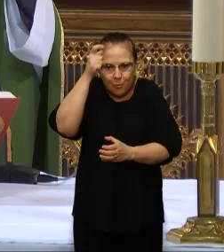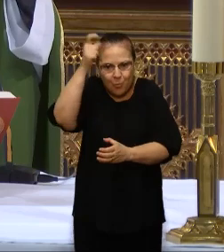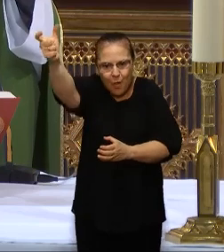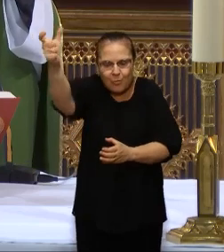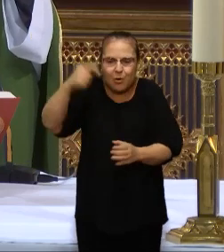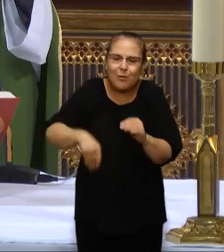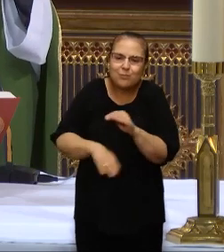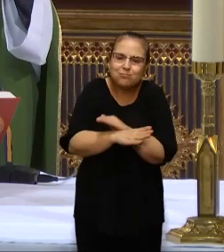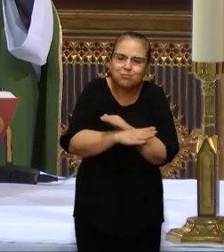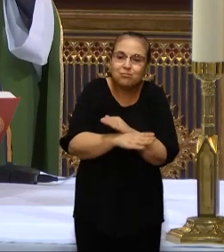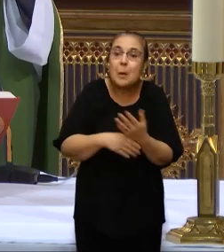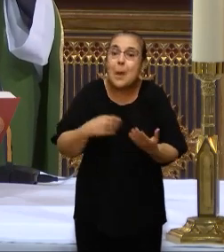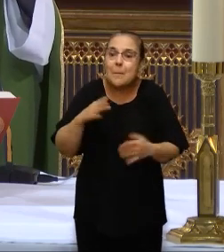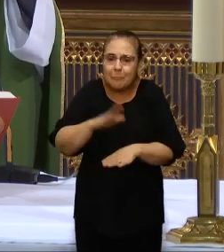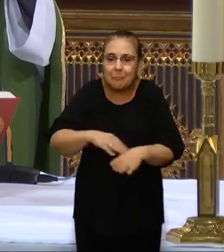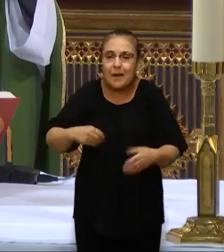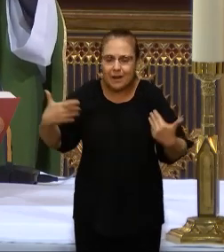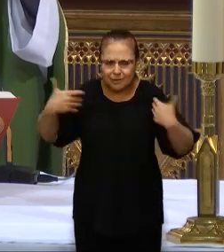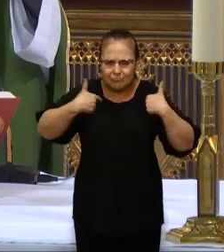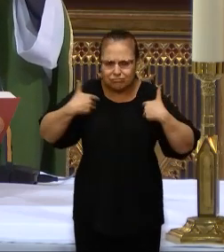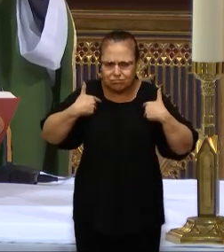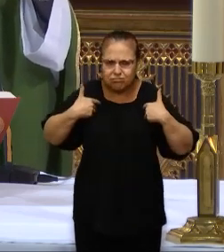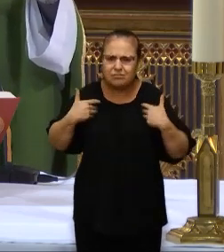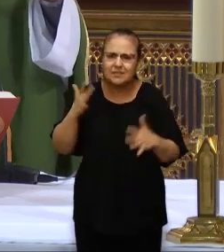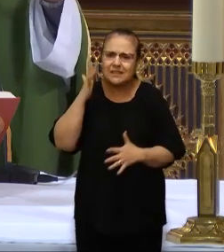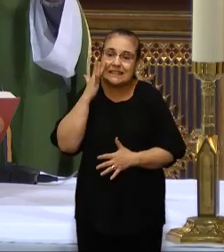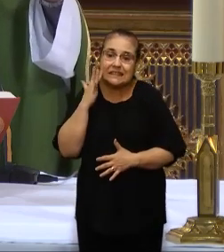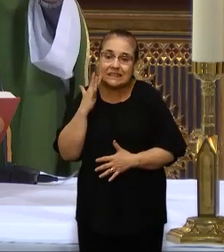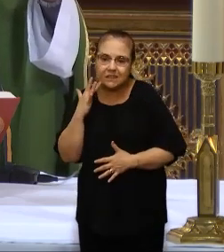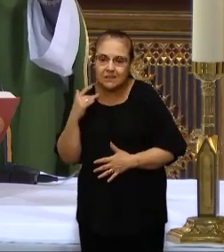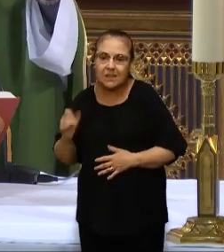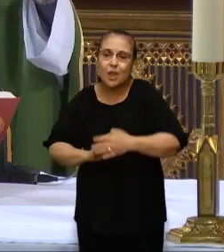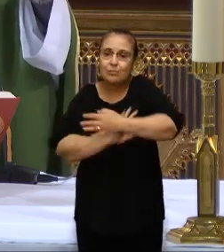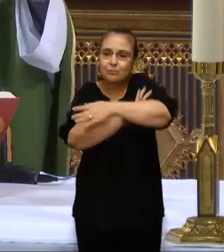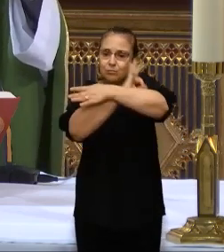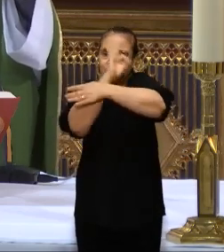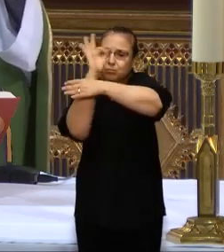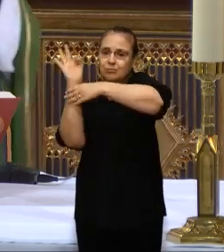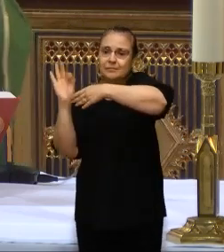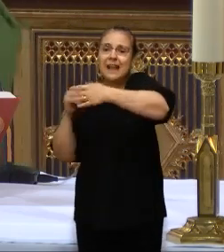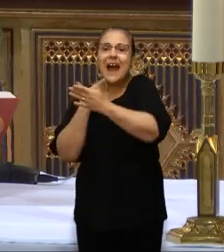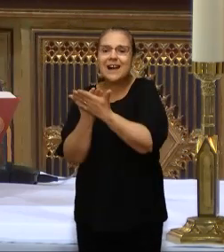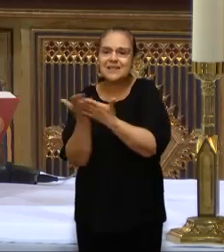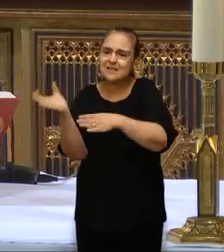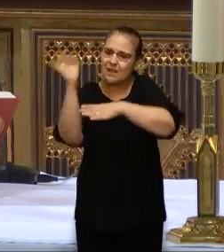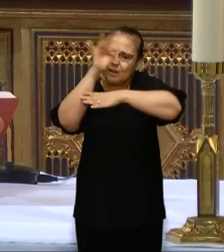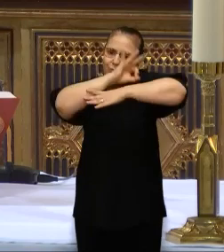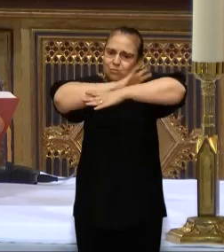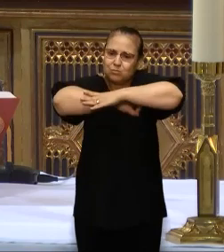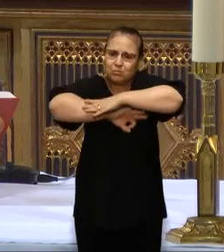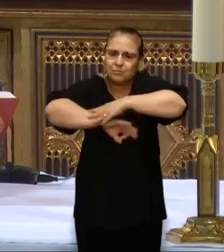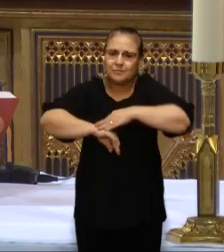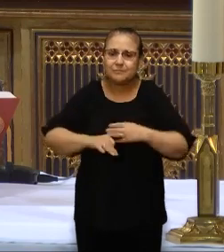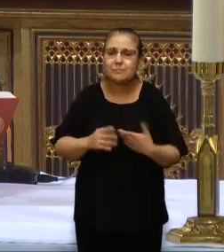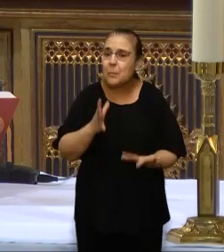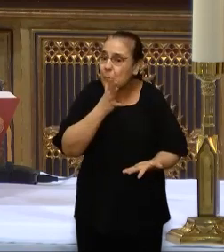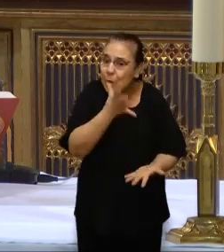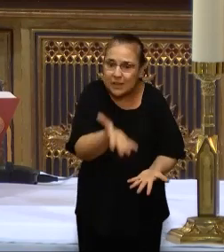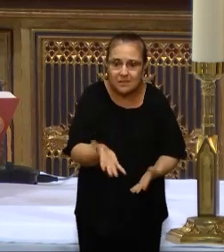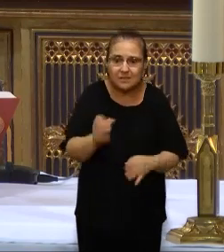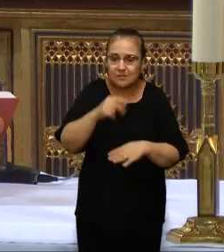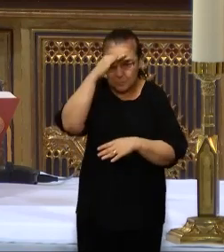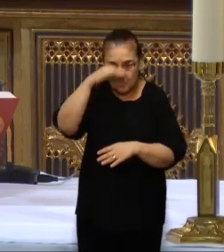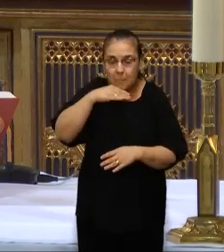cesar, para que ofrezca en tu honor un sacrificio sin mancha, desde donde sale el sol hasta el ocaso. Por eso,